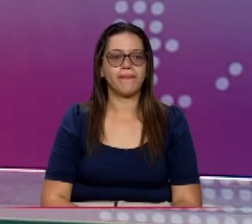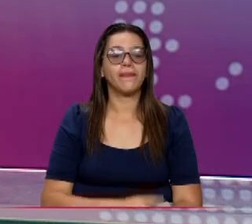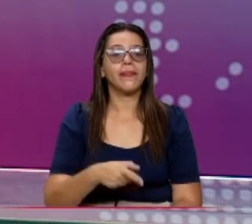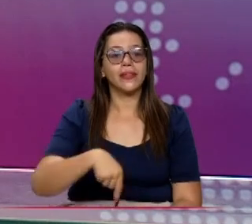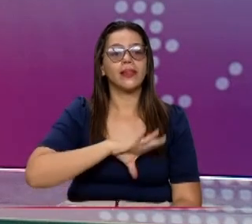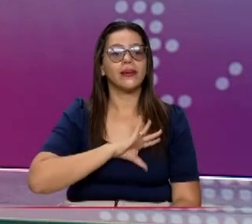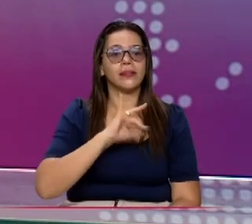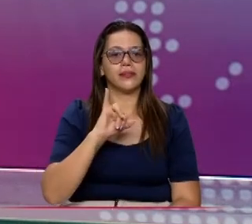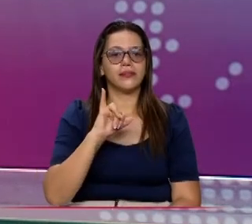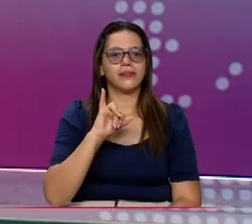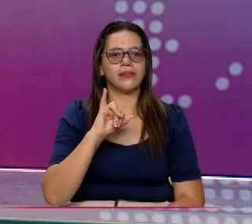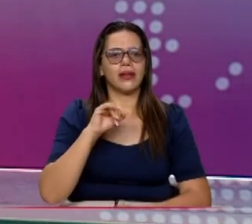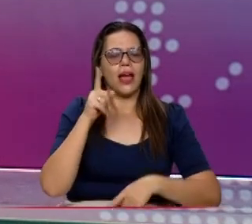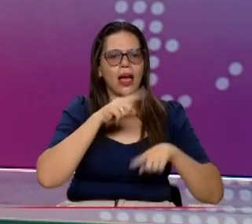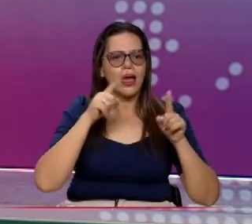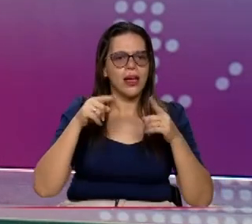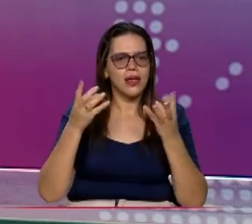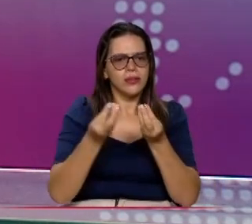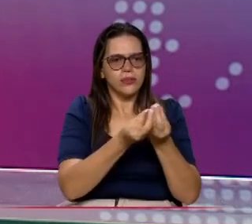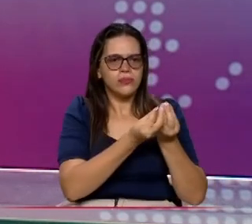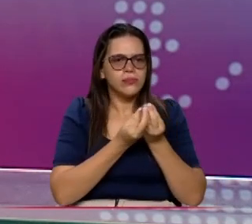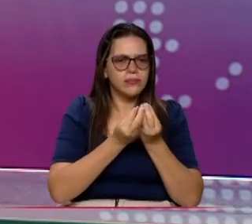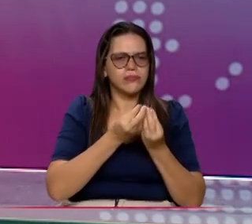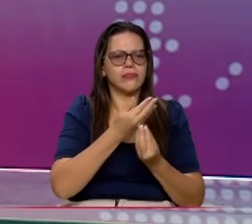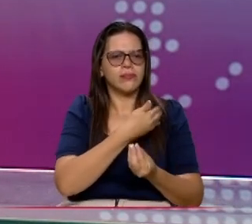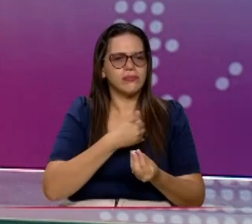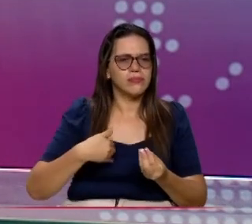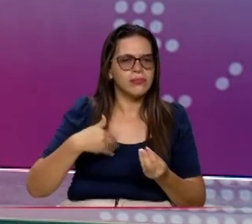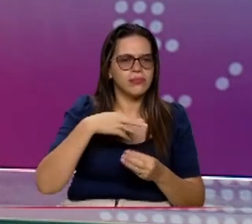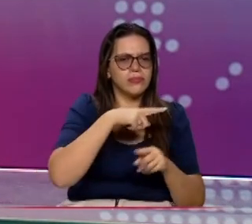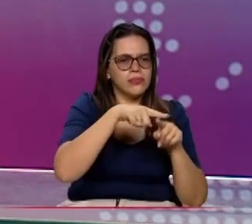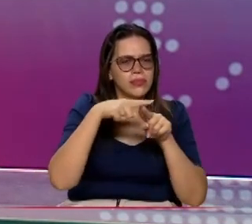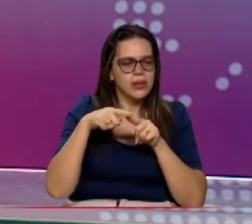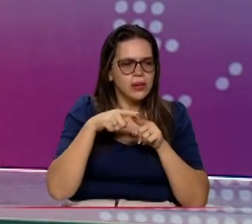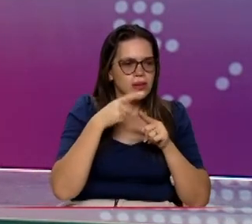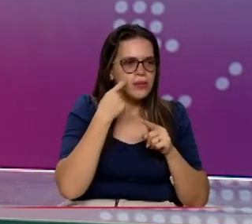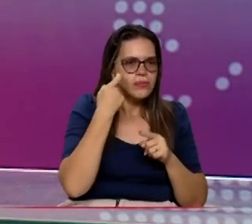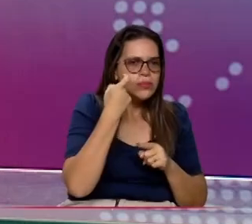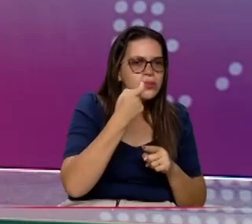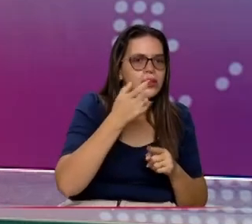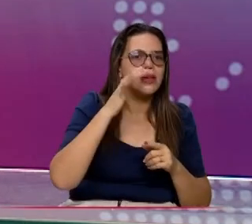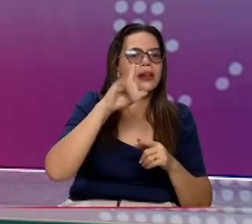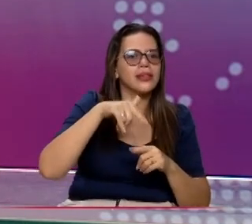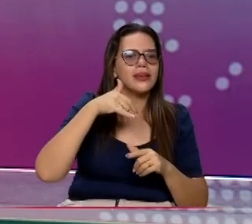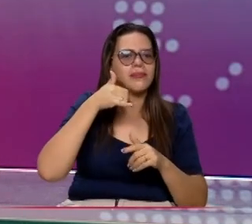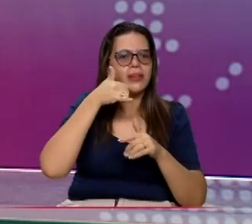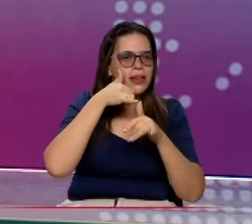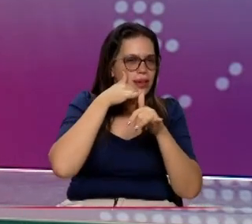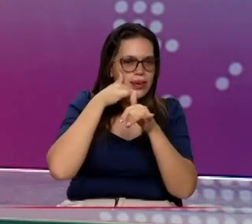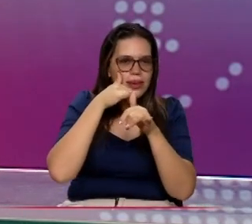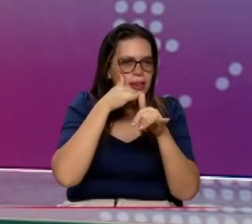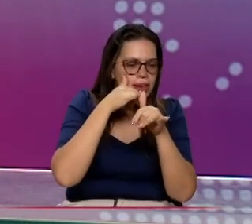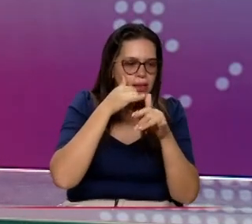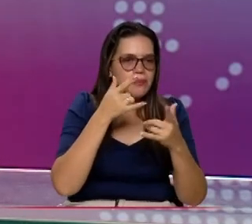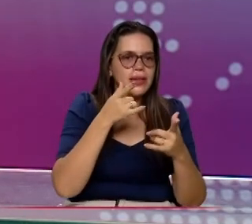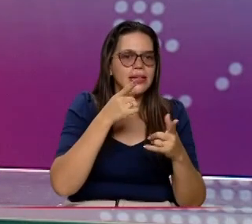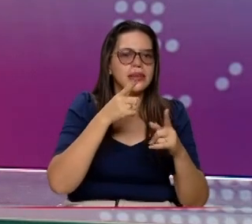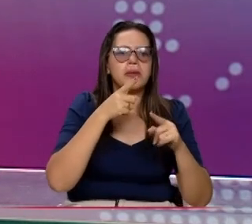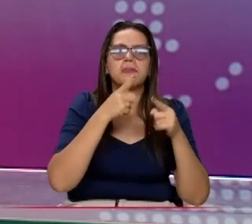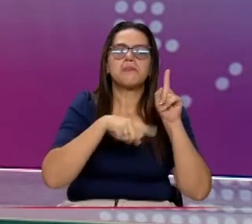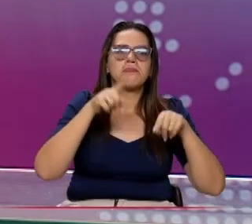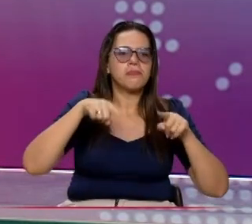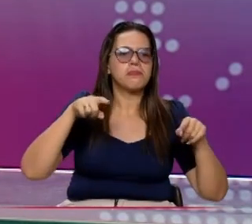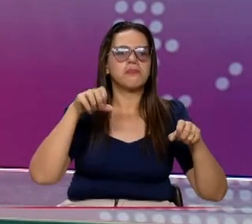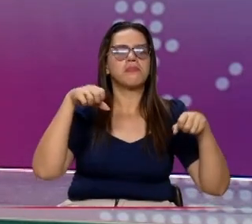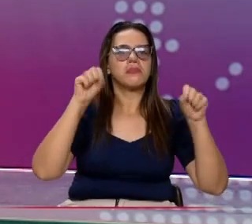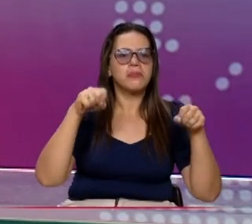En Cali, a pesar de los operativos y hasta cámaras instaladas, los conductores siguen invadiendo el carril exclusivo del MIO. Autoridades